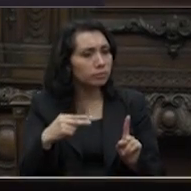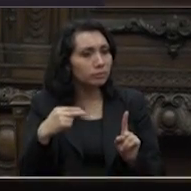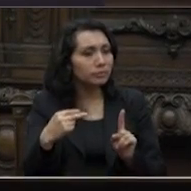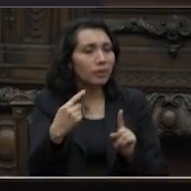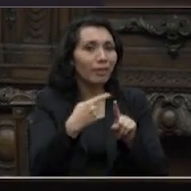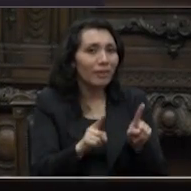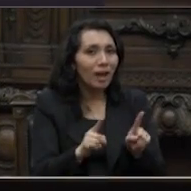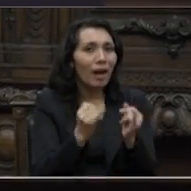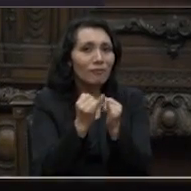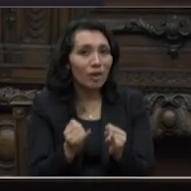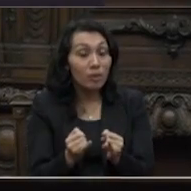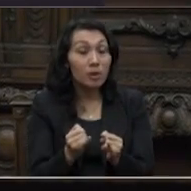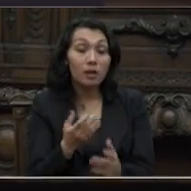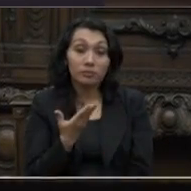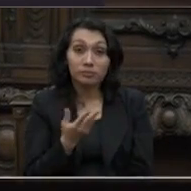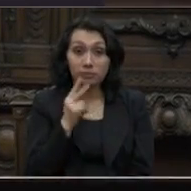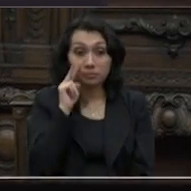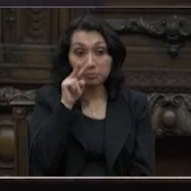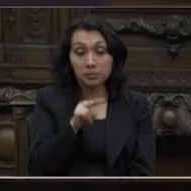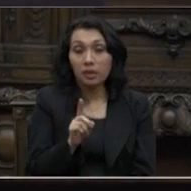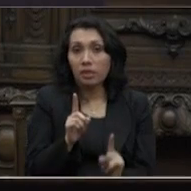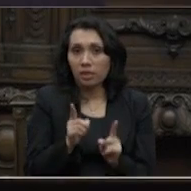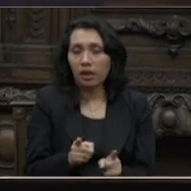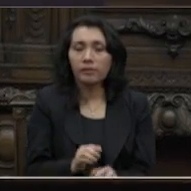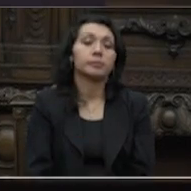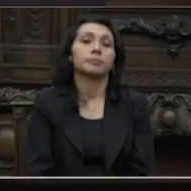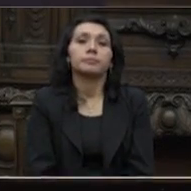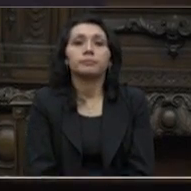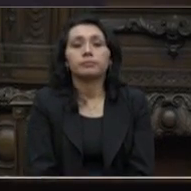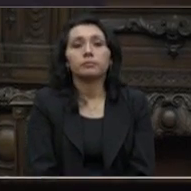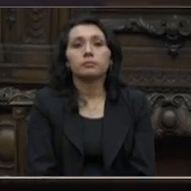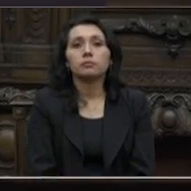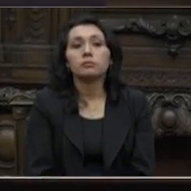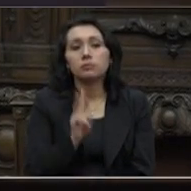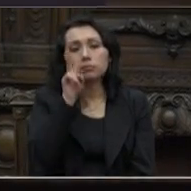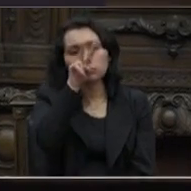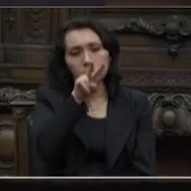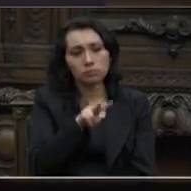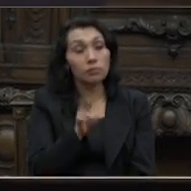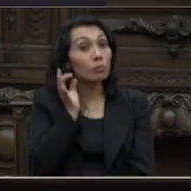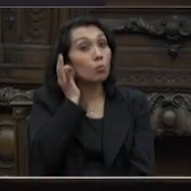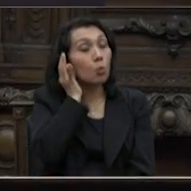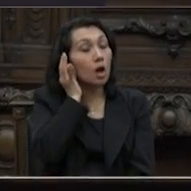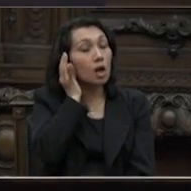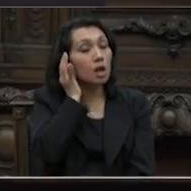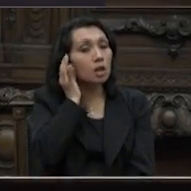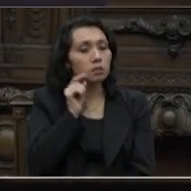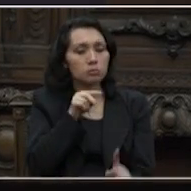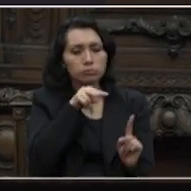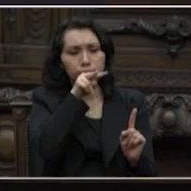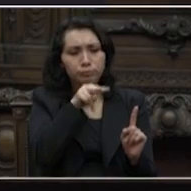Por lo tanto, la mirada tendría que ser de mirar a las mujeres con